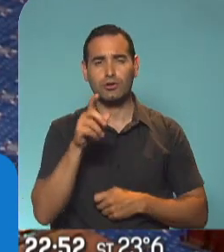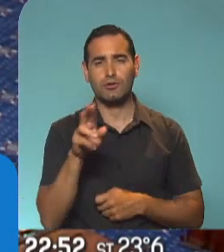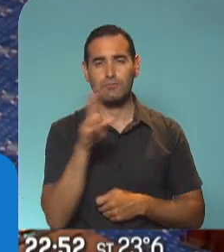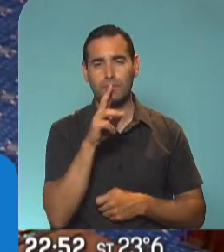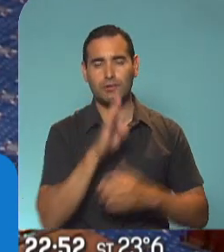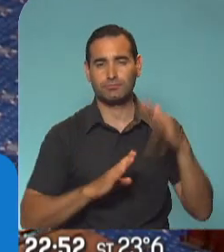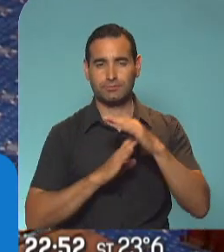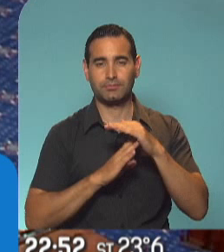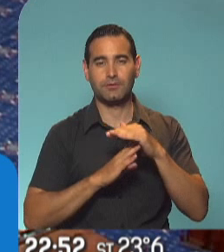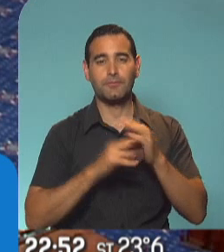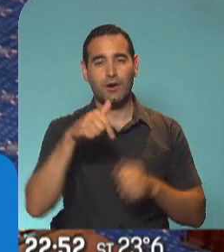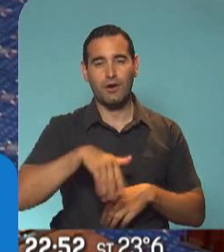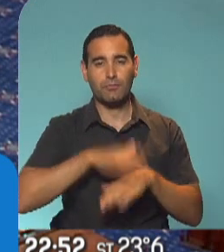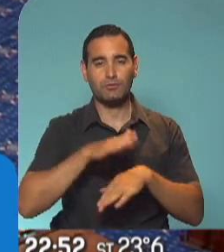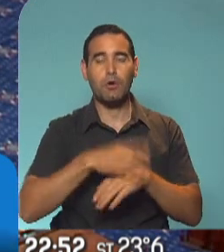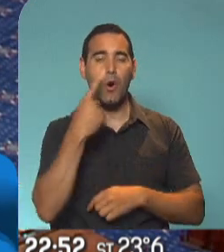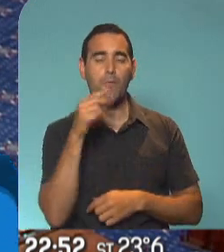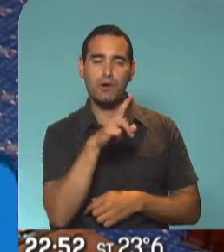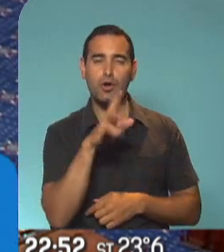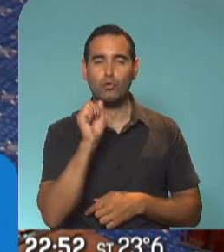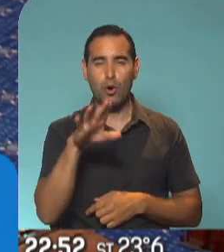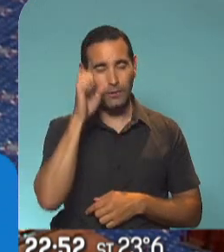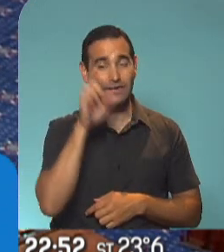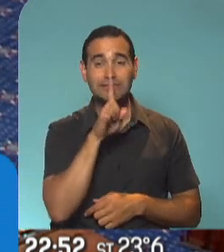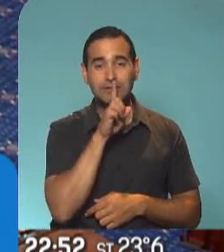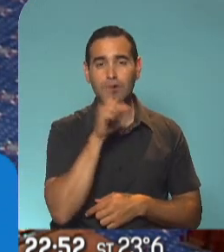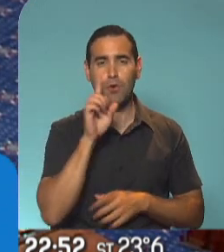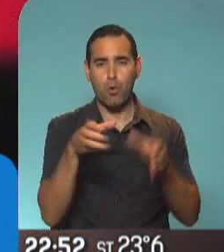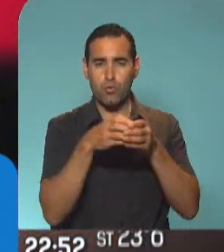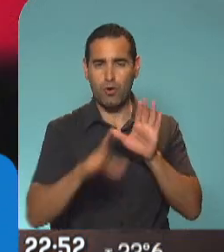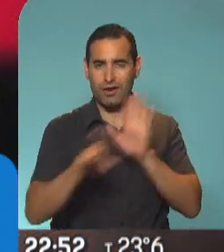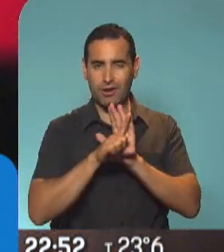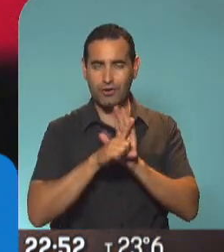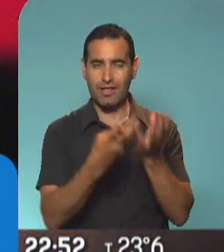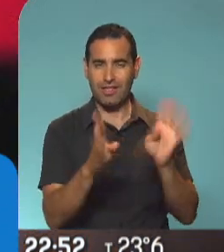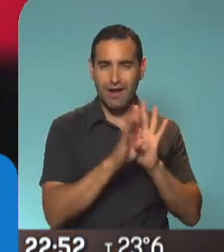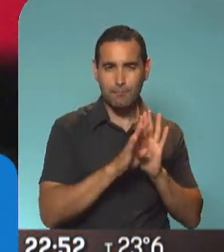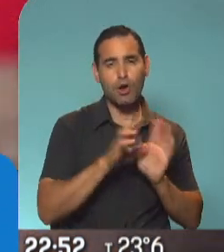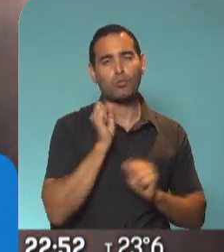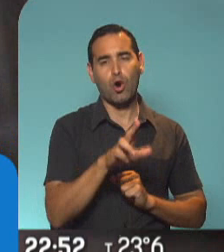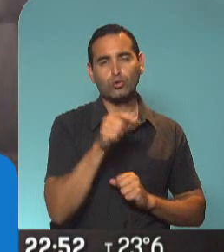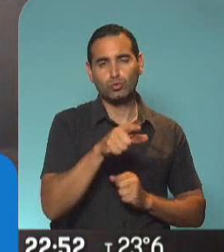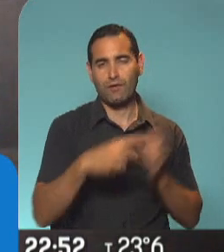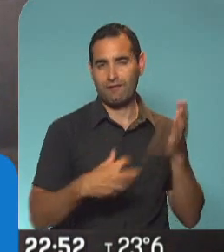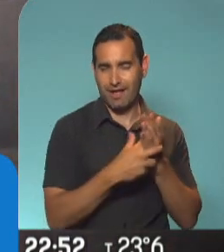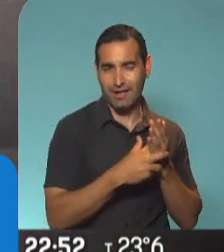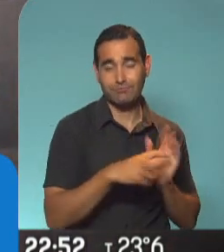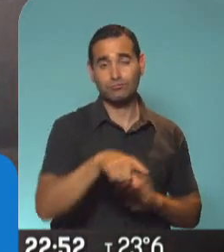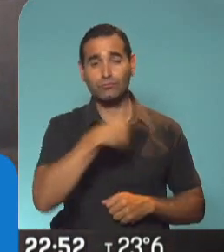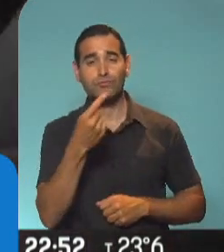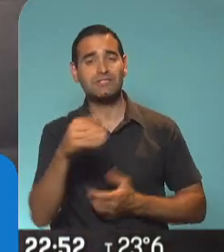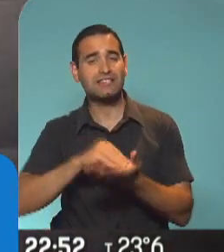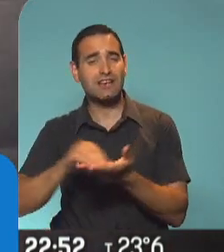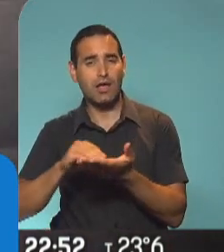Estados Unidos, actualmente a cargo del jurista John Roberts. Un equipo de legisladores de la Cámara Baja cumple el rol de fiscales, en tanto, los senadores